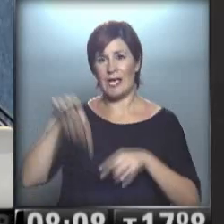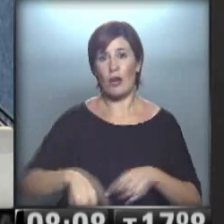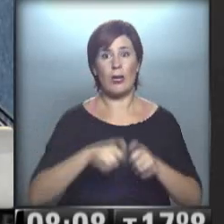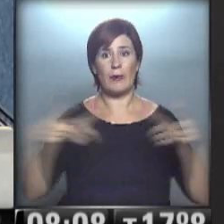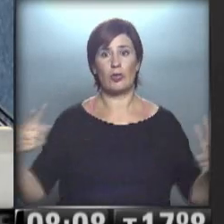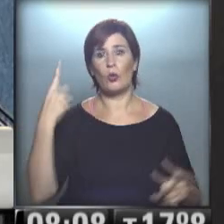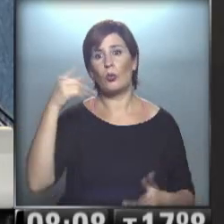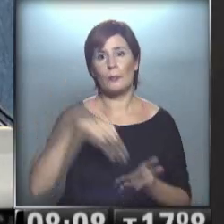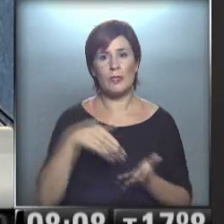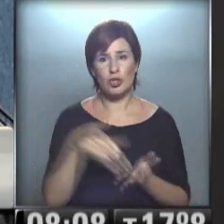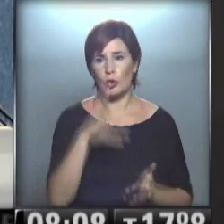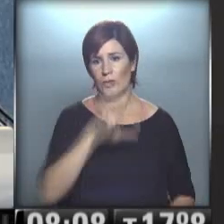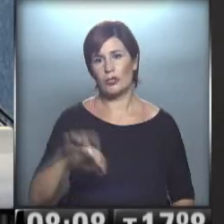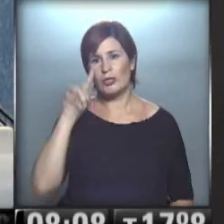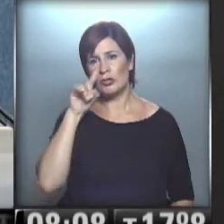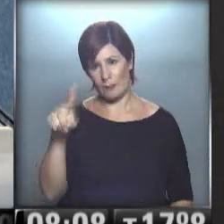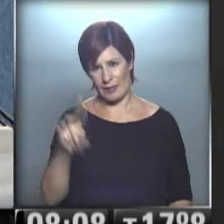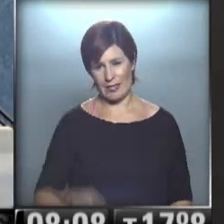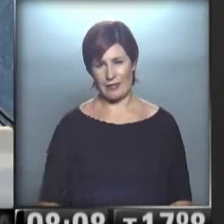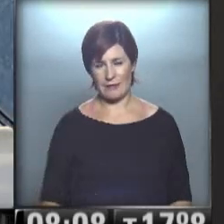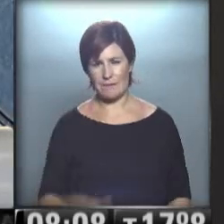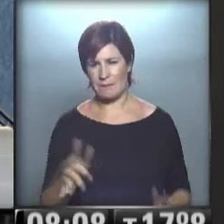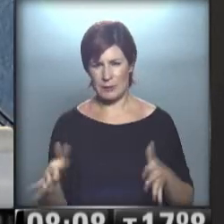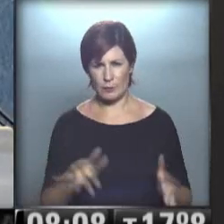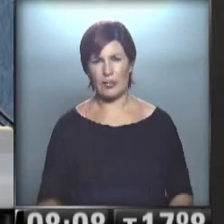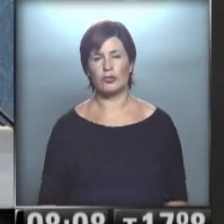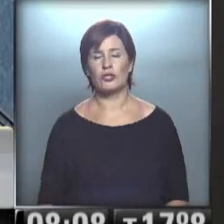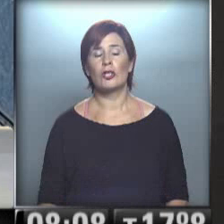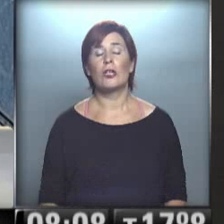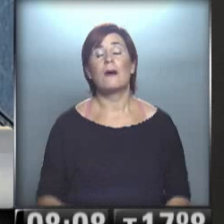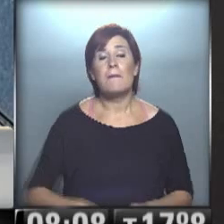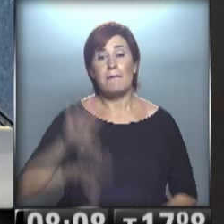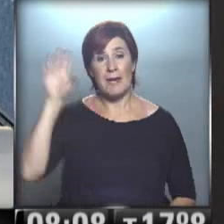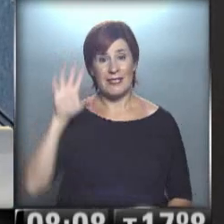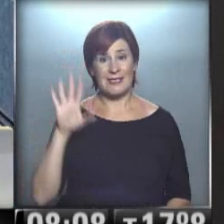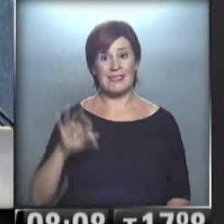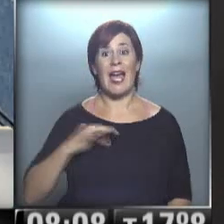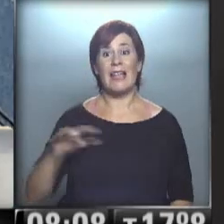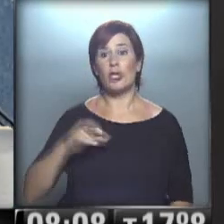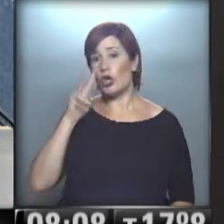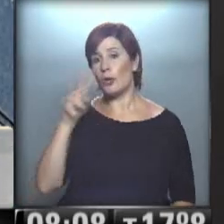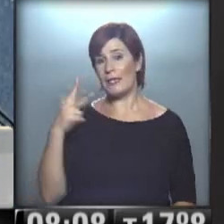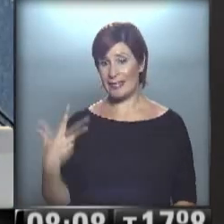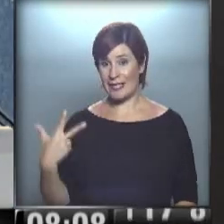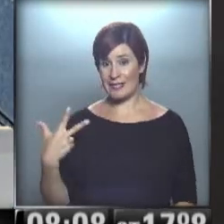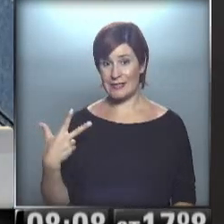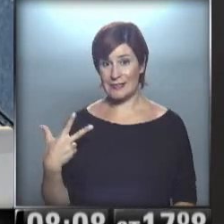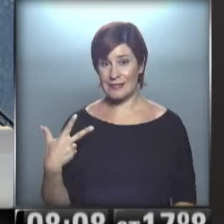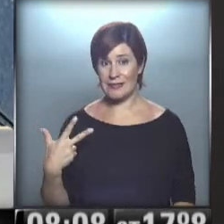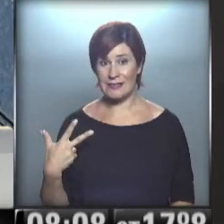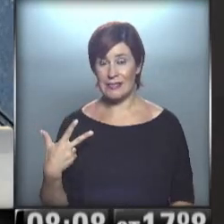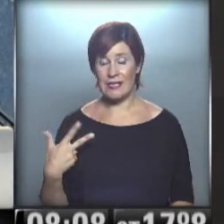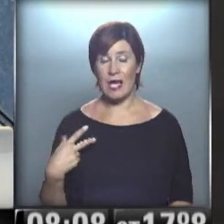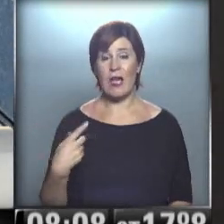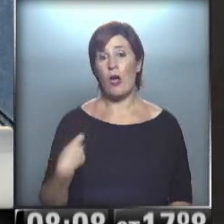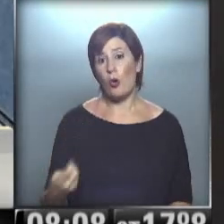1.453.097. Pero lo más trascendente, quizás, es que en el año 2003 la cobertura